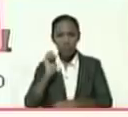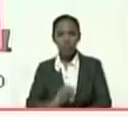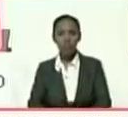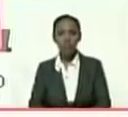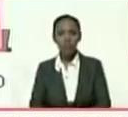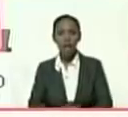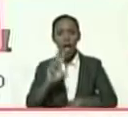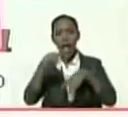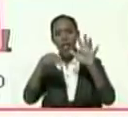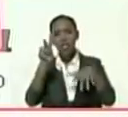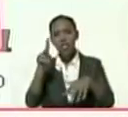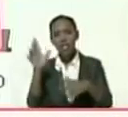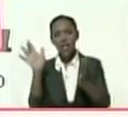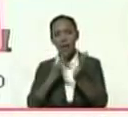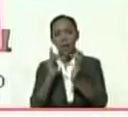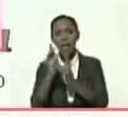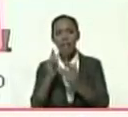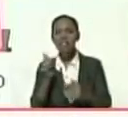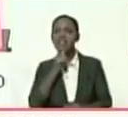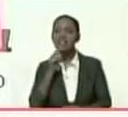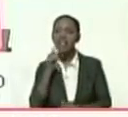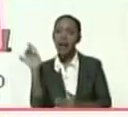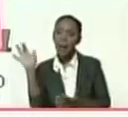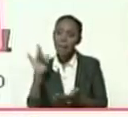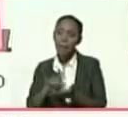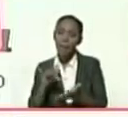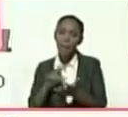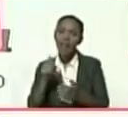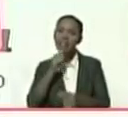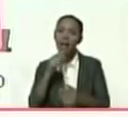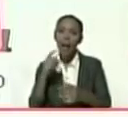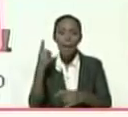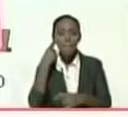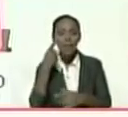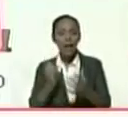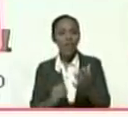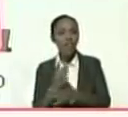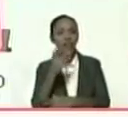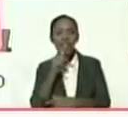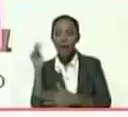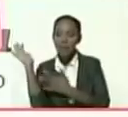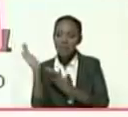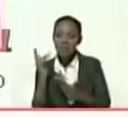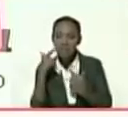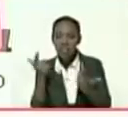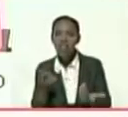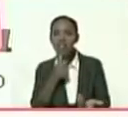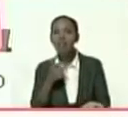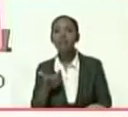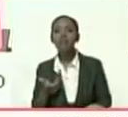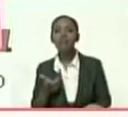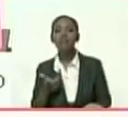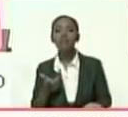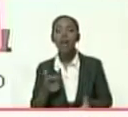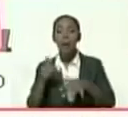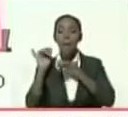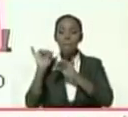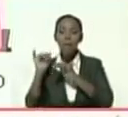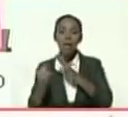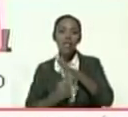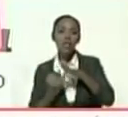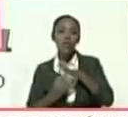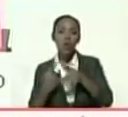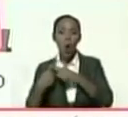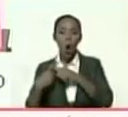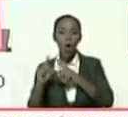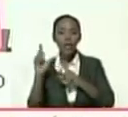El 12 de abril, ¿quiénes se presentaron en el Palacio Miraflores? Sacas la cuenta, son las mismas instituciones, son otras caras